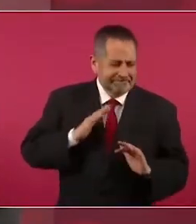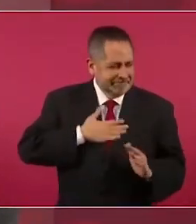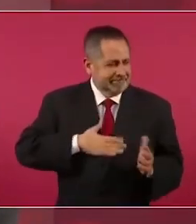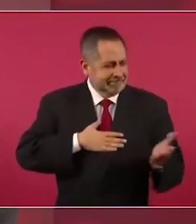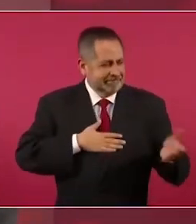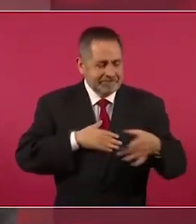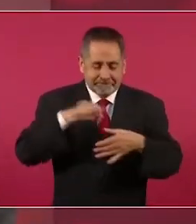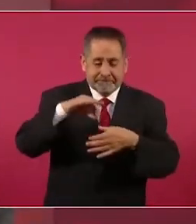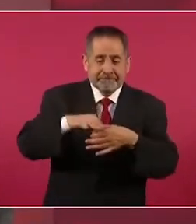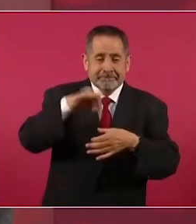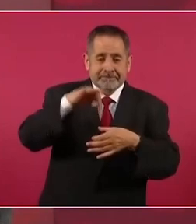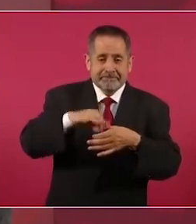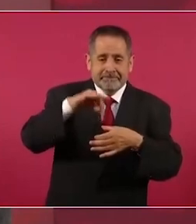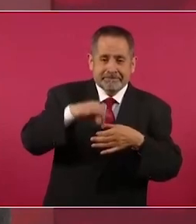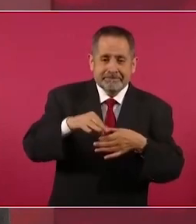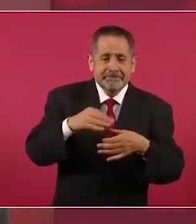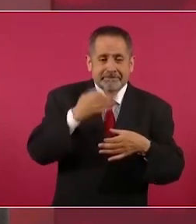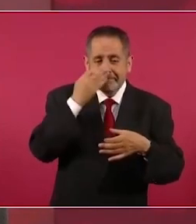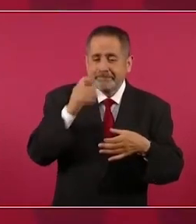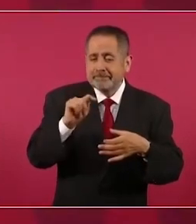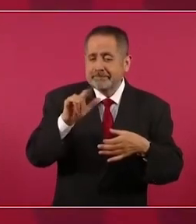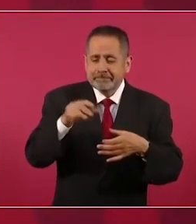o el té de flor de tila.